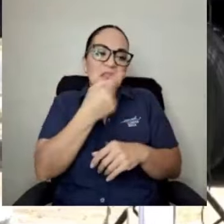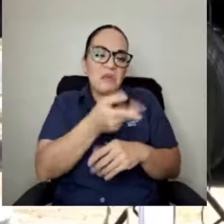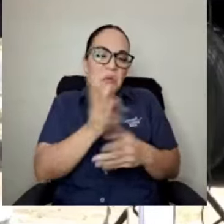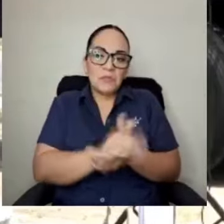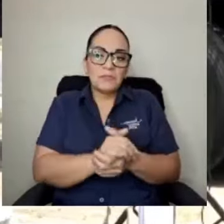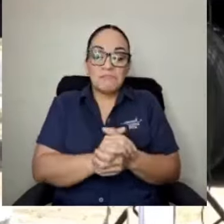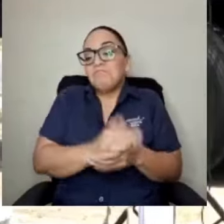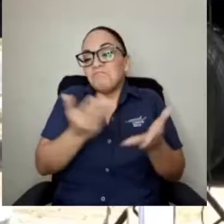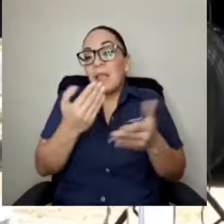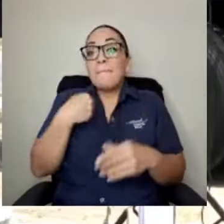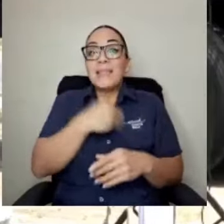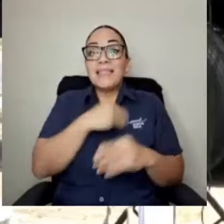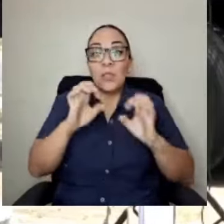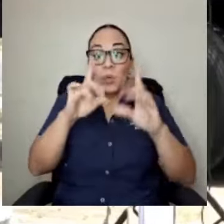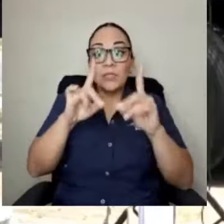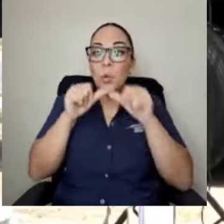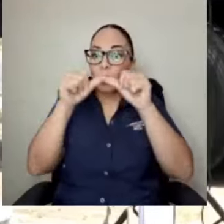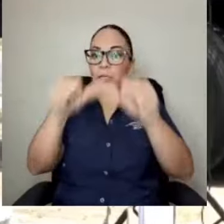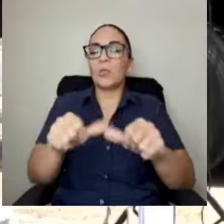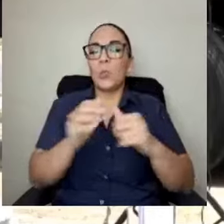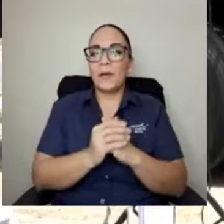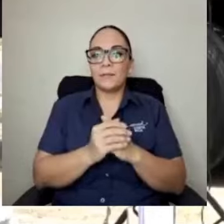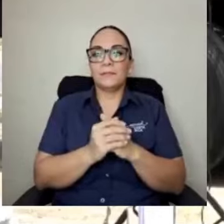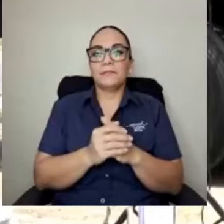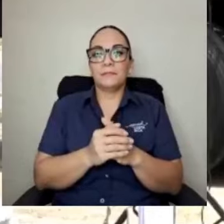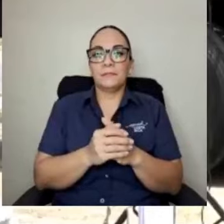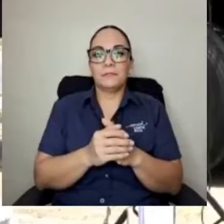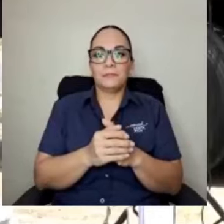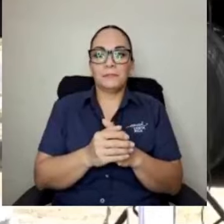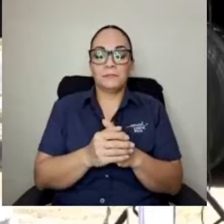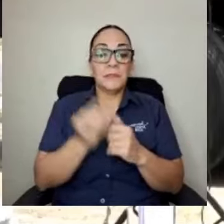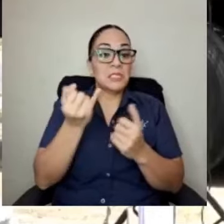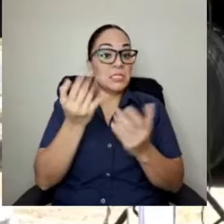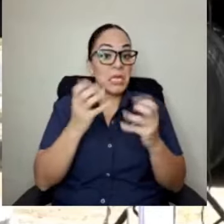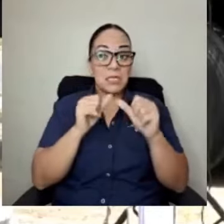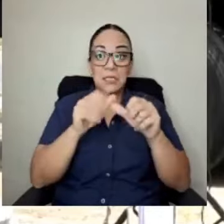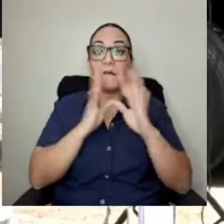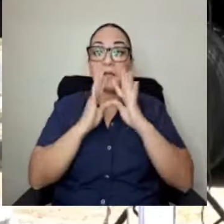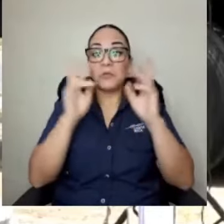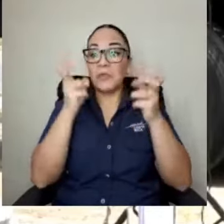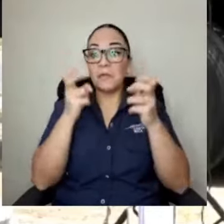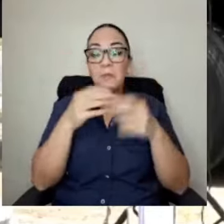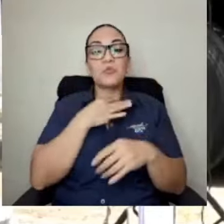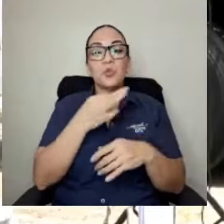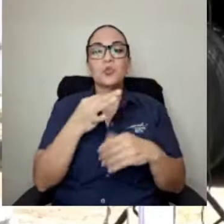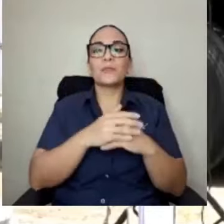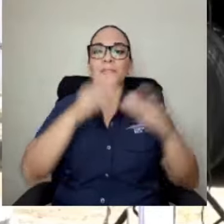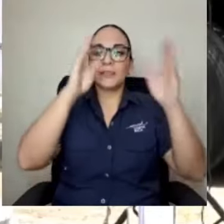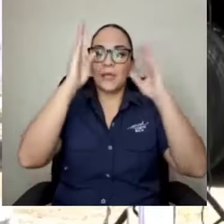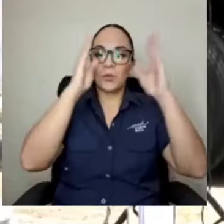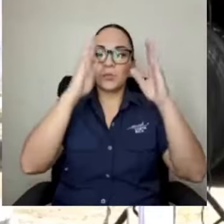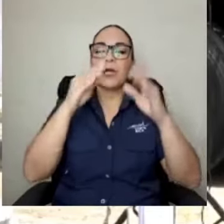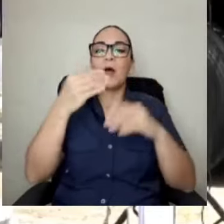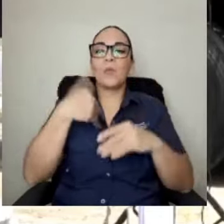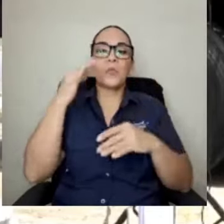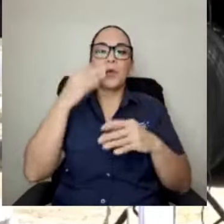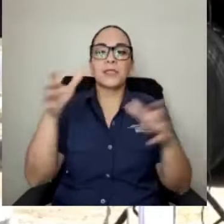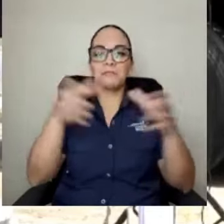continúa. Si quieren que sigamos hablando de esto, con muchísimo gusto. Saludos a los señores